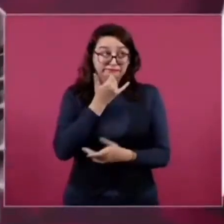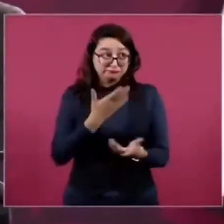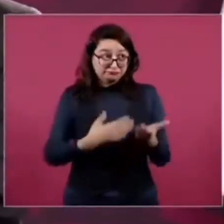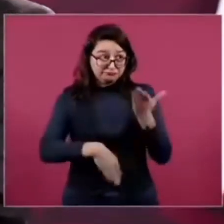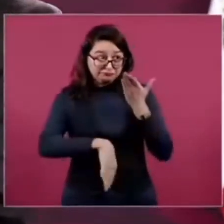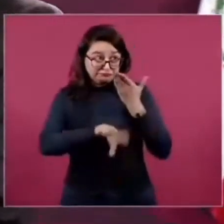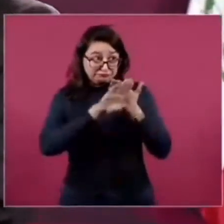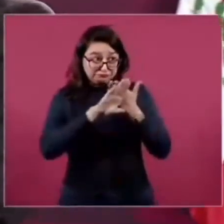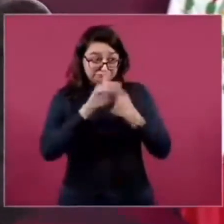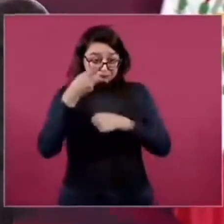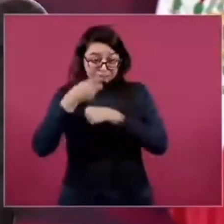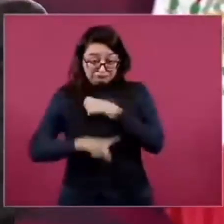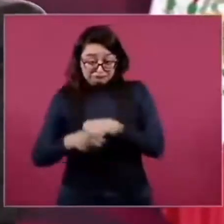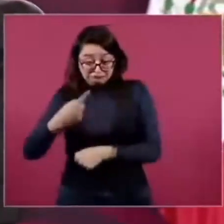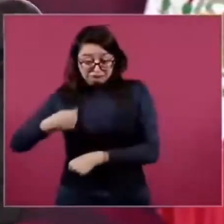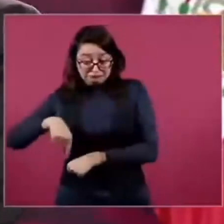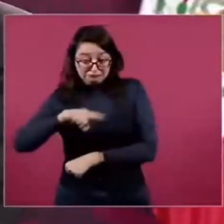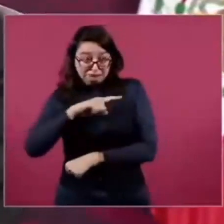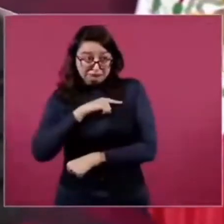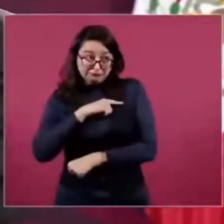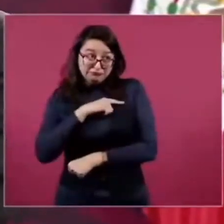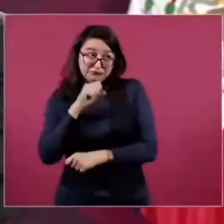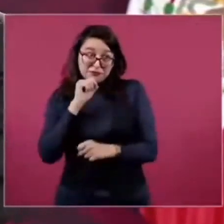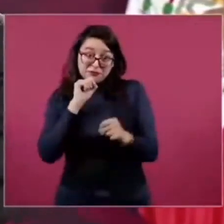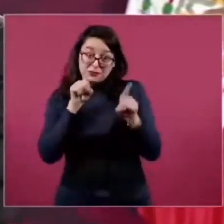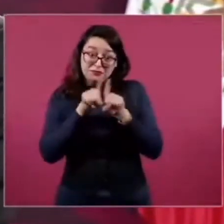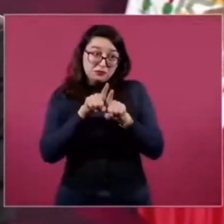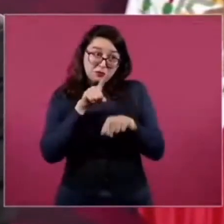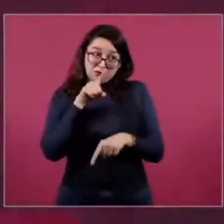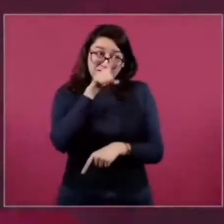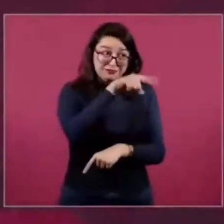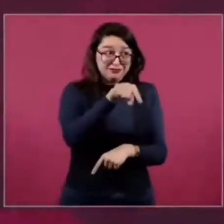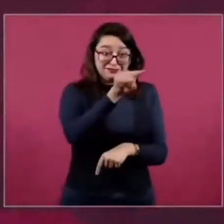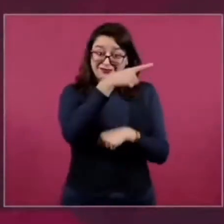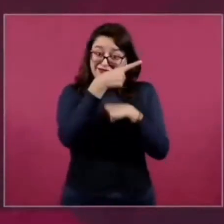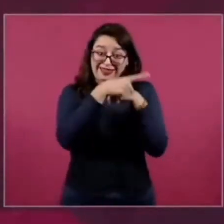México, nada más, también se perjudica a Estados Unidos.